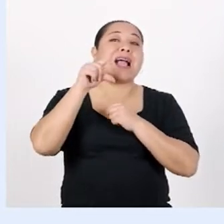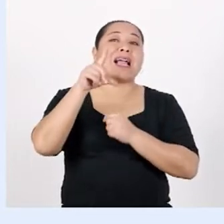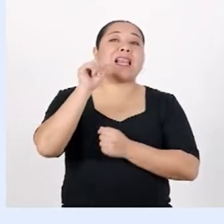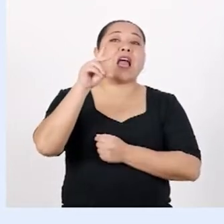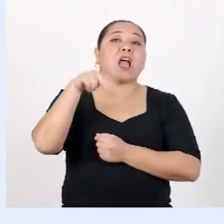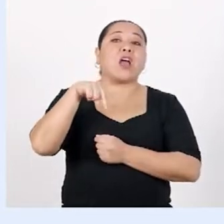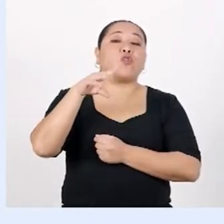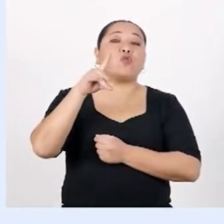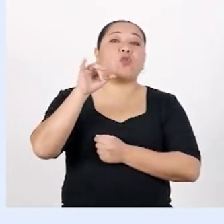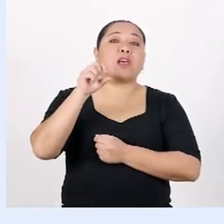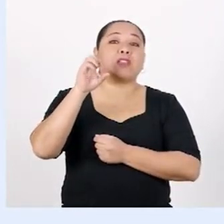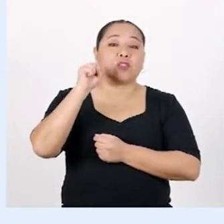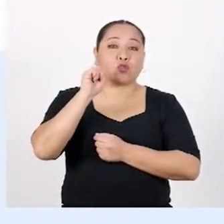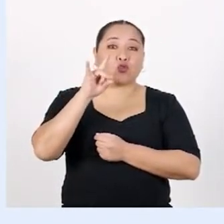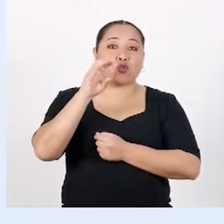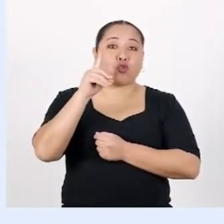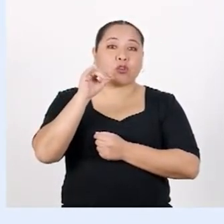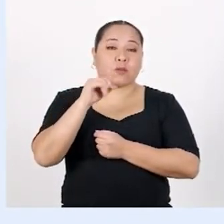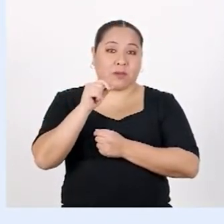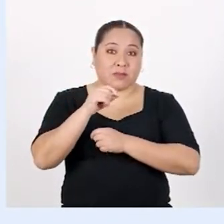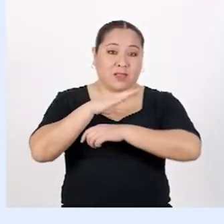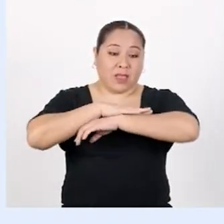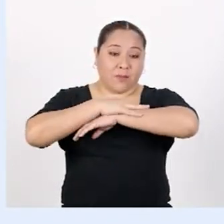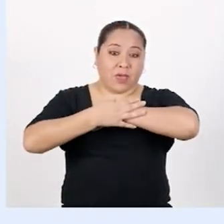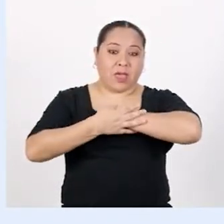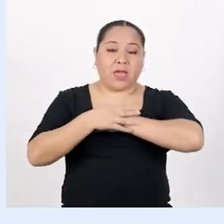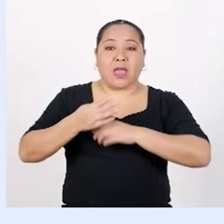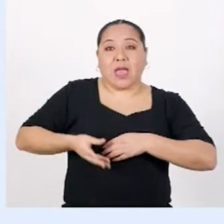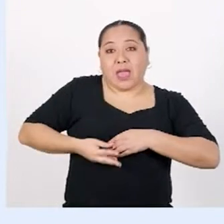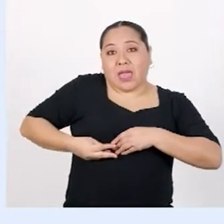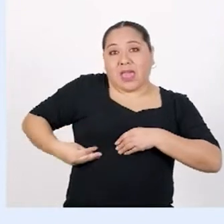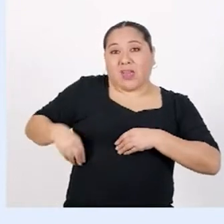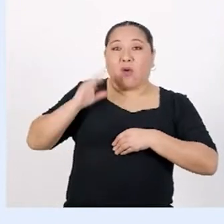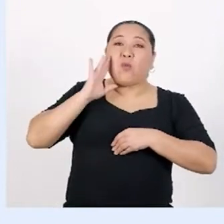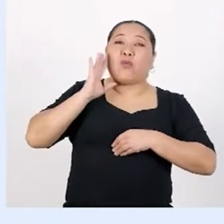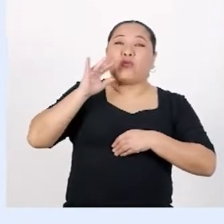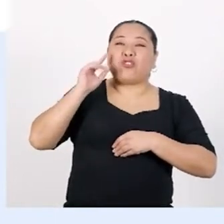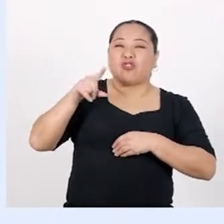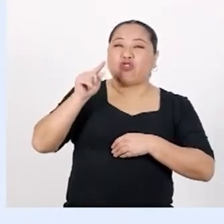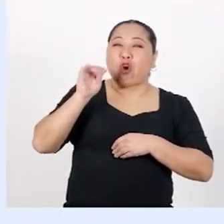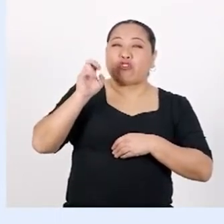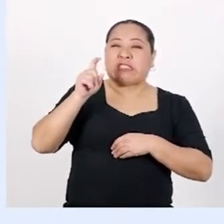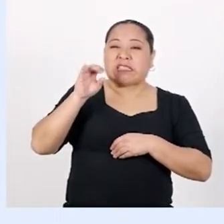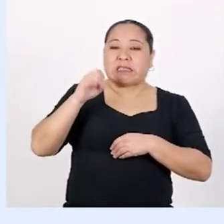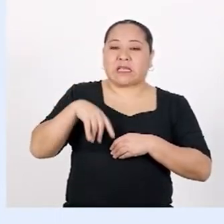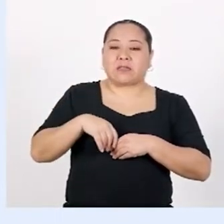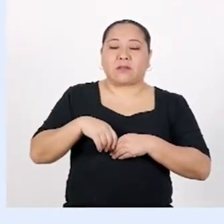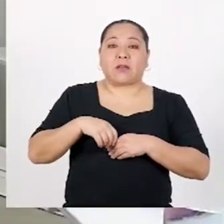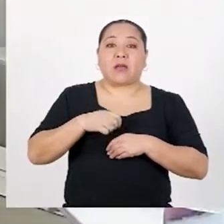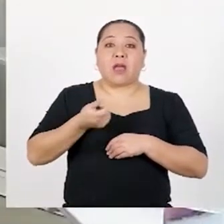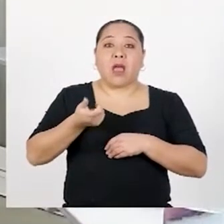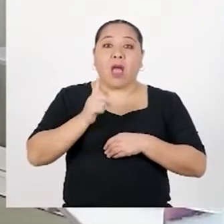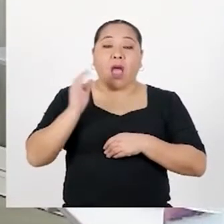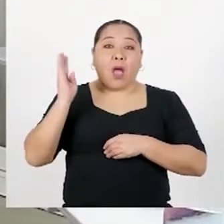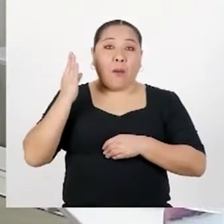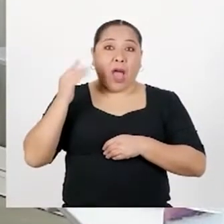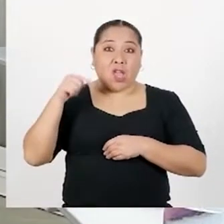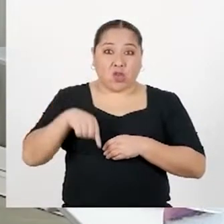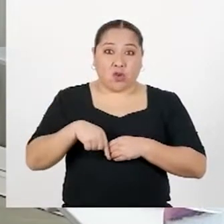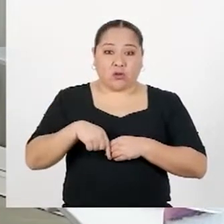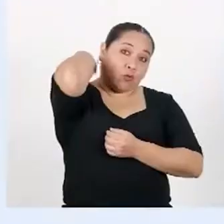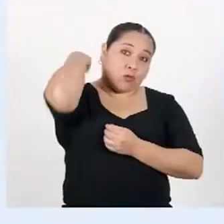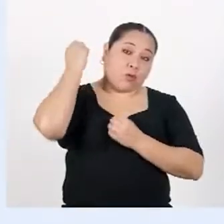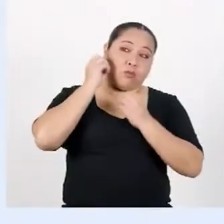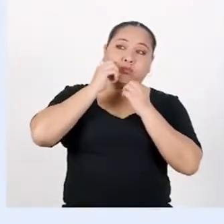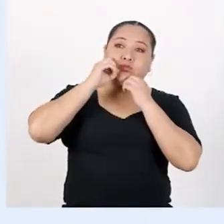se encuentran en la piel, el hígado que elimina las toxinas del cuerpo, la orina. ¿También el